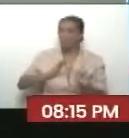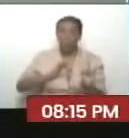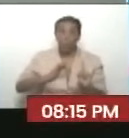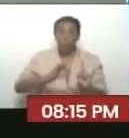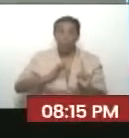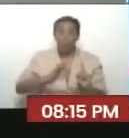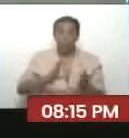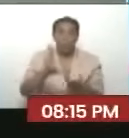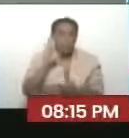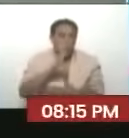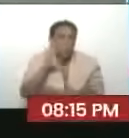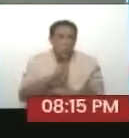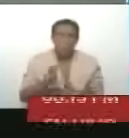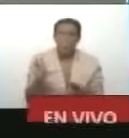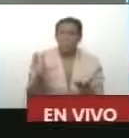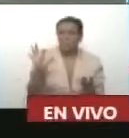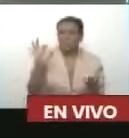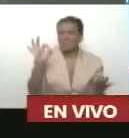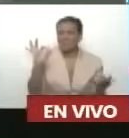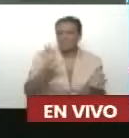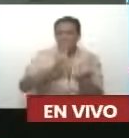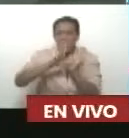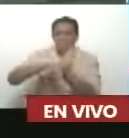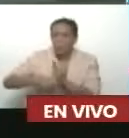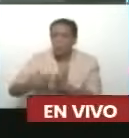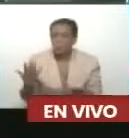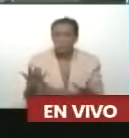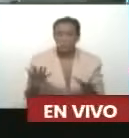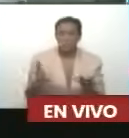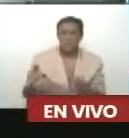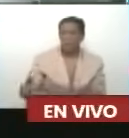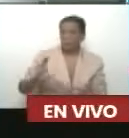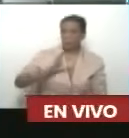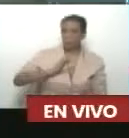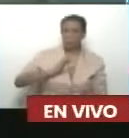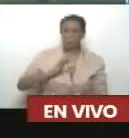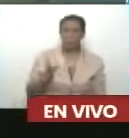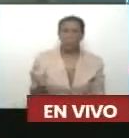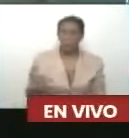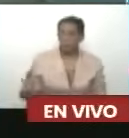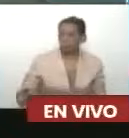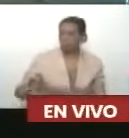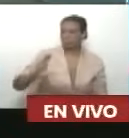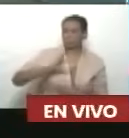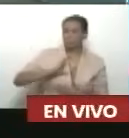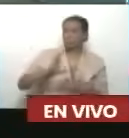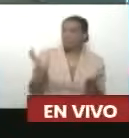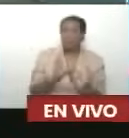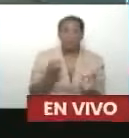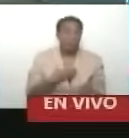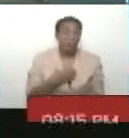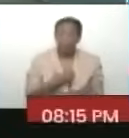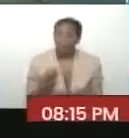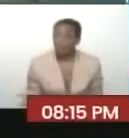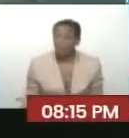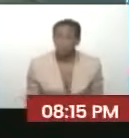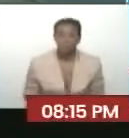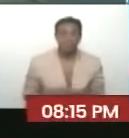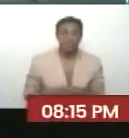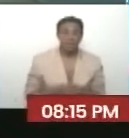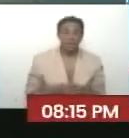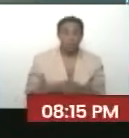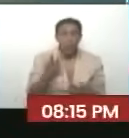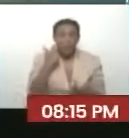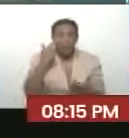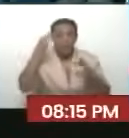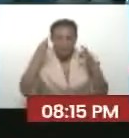tragaba el rialazo, la burocracia se traga todo. Nosotros cuando vayamos a hacer